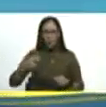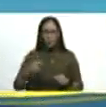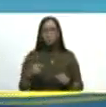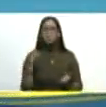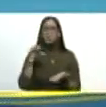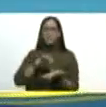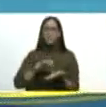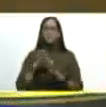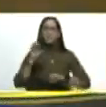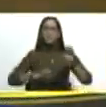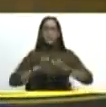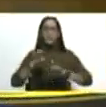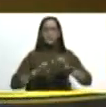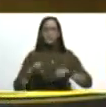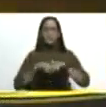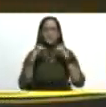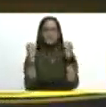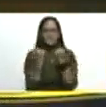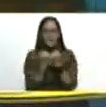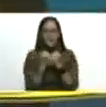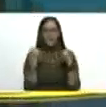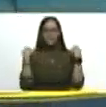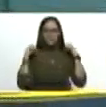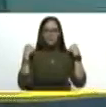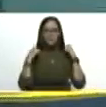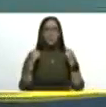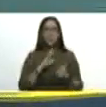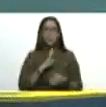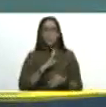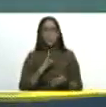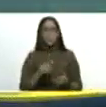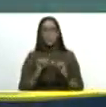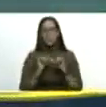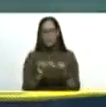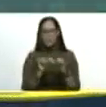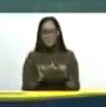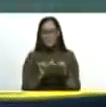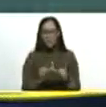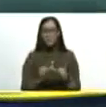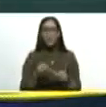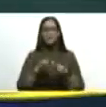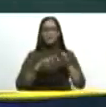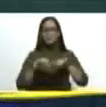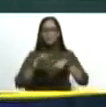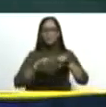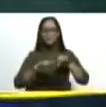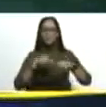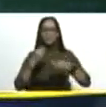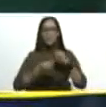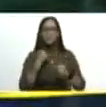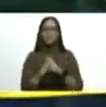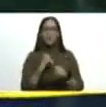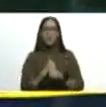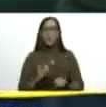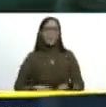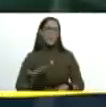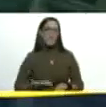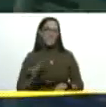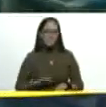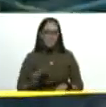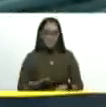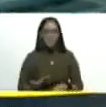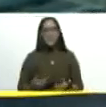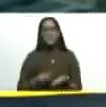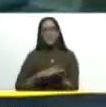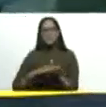centro diagnóstico y en esta sala de rehabilitación, que forman parte de una misma infraestructura, se ha hecho un trabajo importantísimo de recuperación